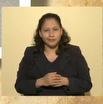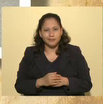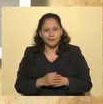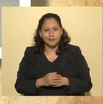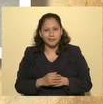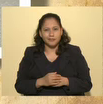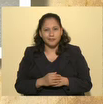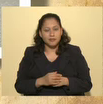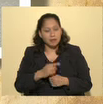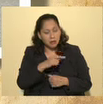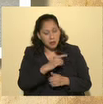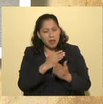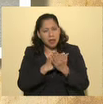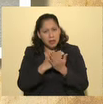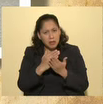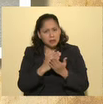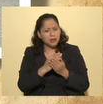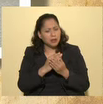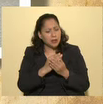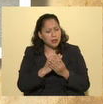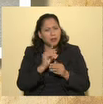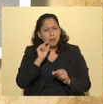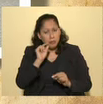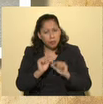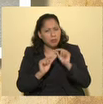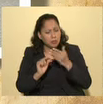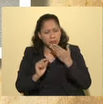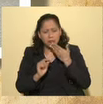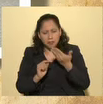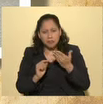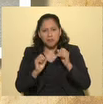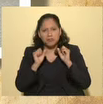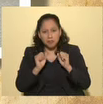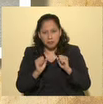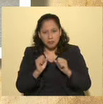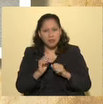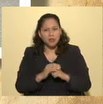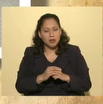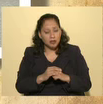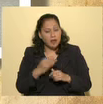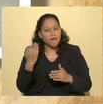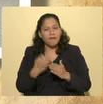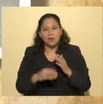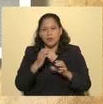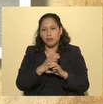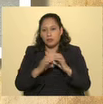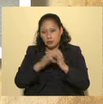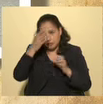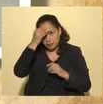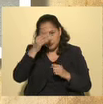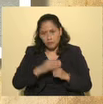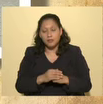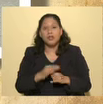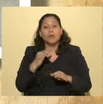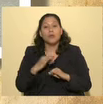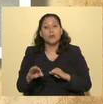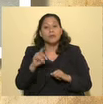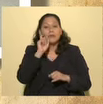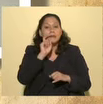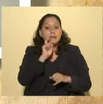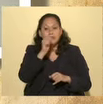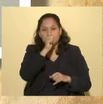Que avancé cuando menos un tramo de lo que se tiene que avanzar y que seguramente hay muchas cosas por aprender. Y por último,